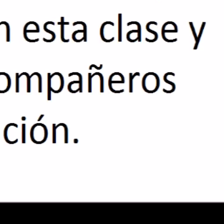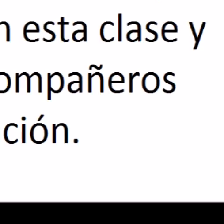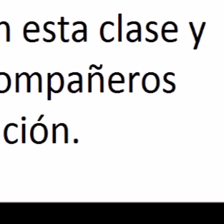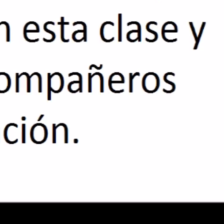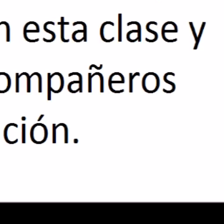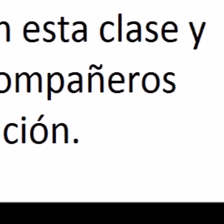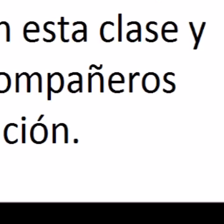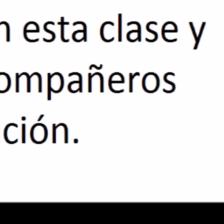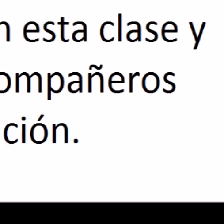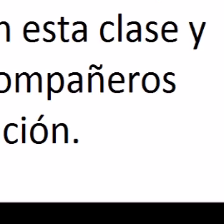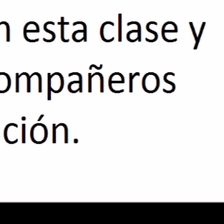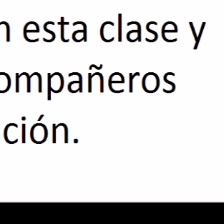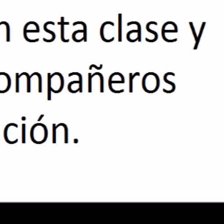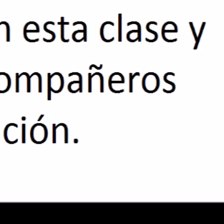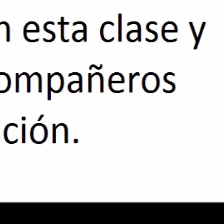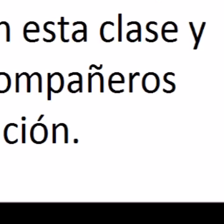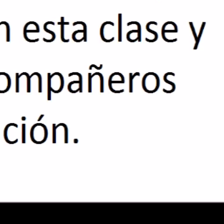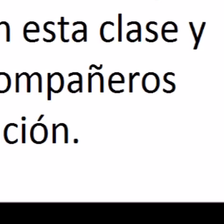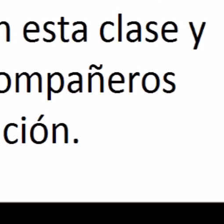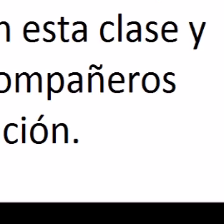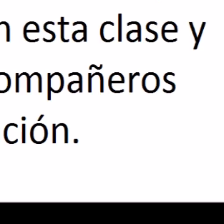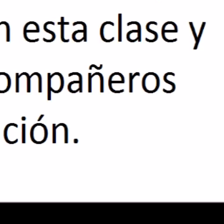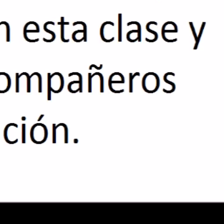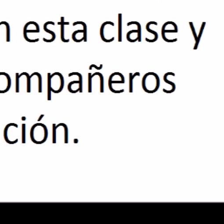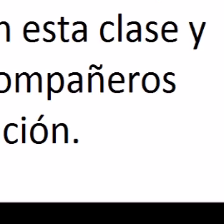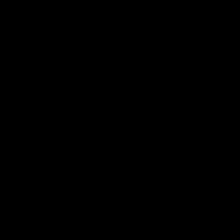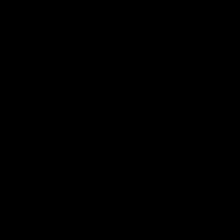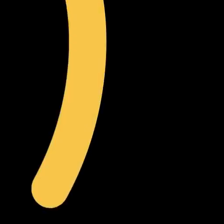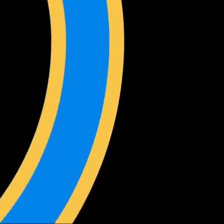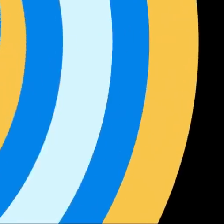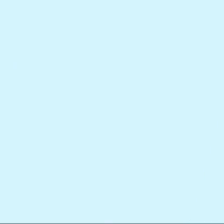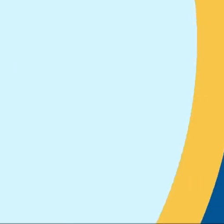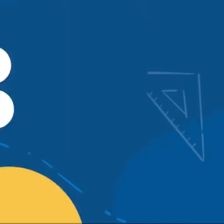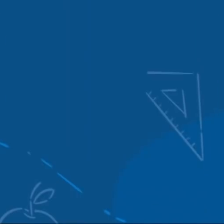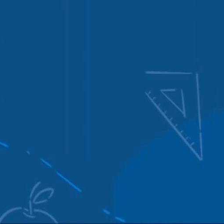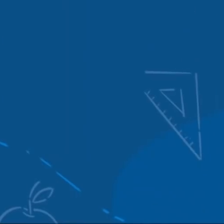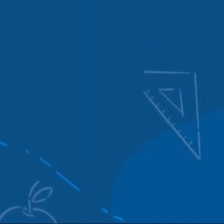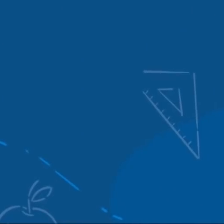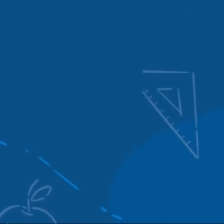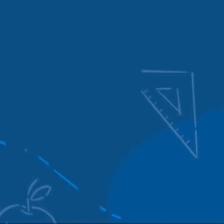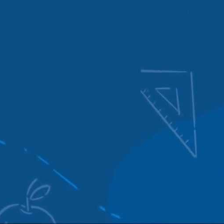que comentes con tu familia y compañeros aquellos otros que te llamen la atención. Espero que este